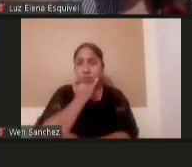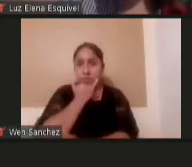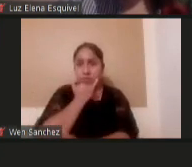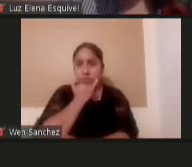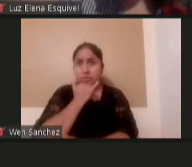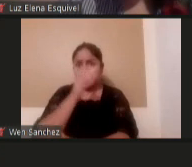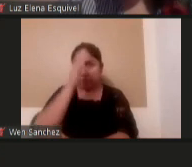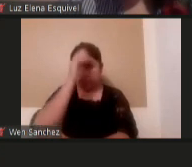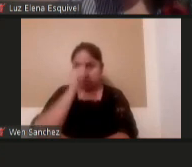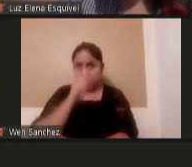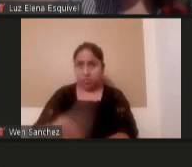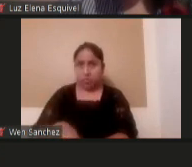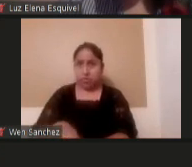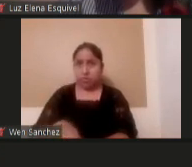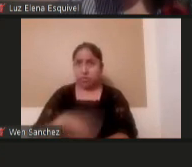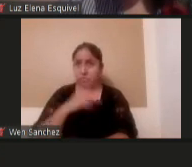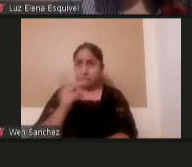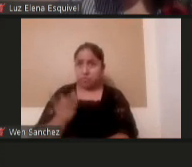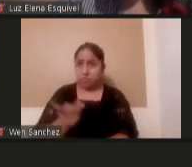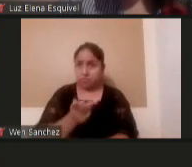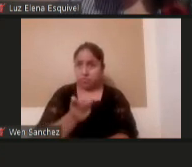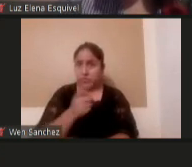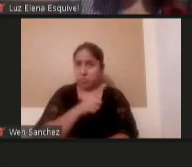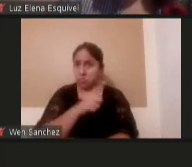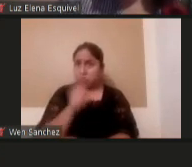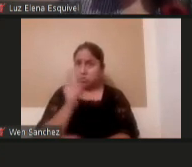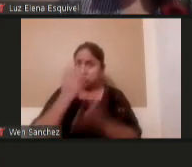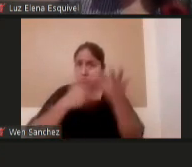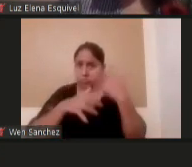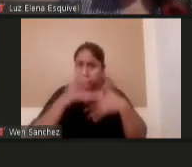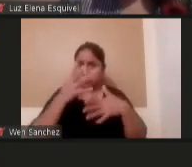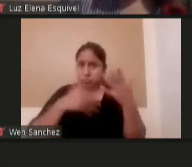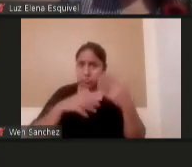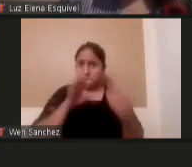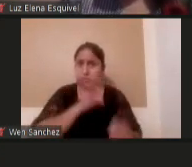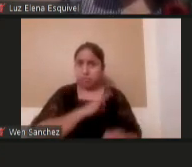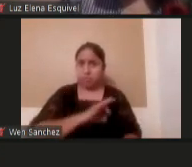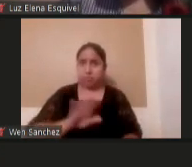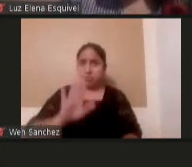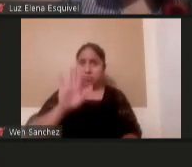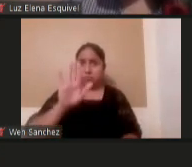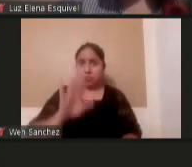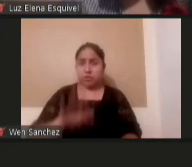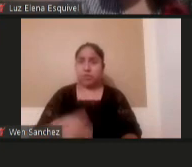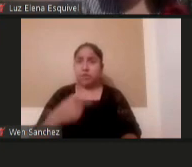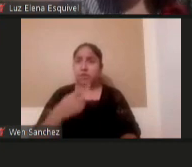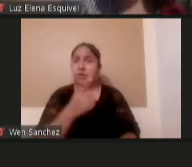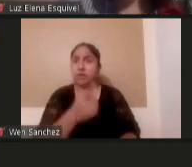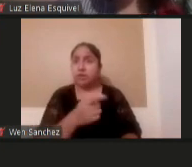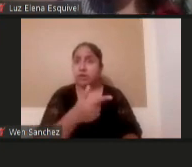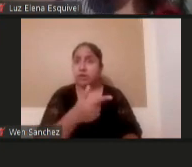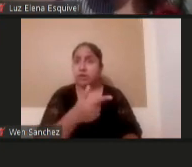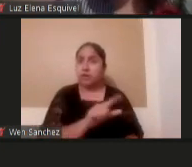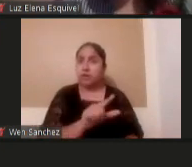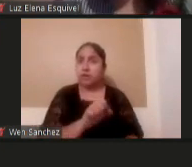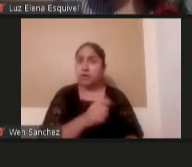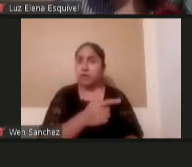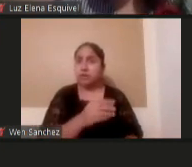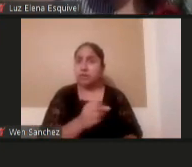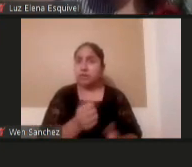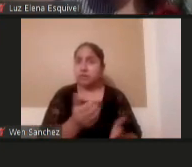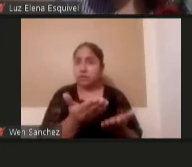regidores y regidoras si alguien desea hacer uso de la palabra, a favor de manifestarlo levantando su mano. Regidor Gallegos, adelante, lo